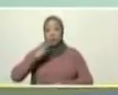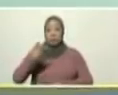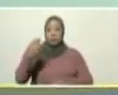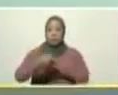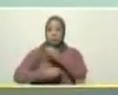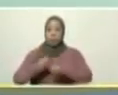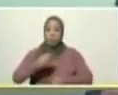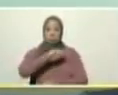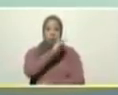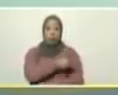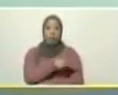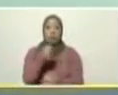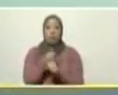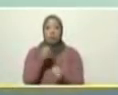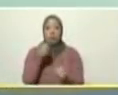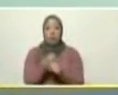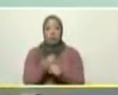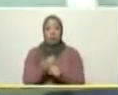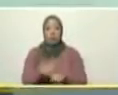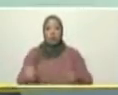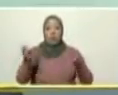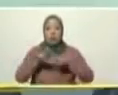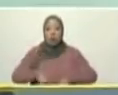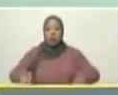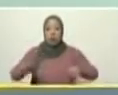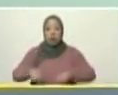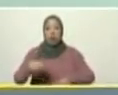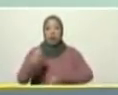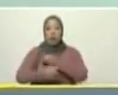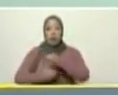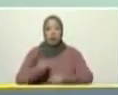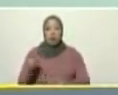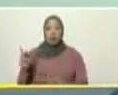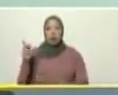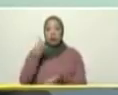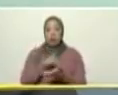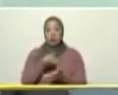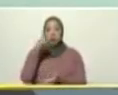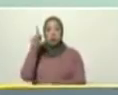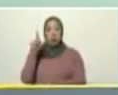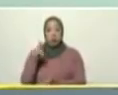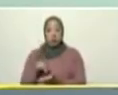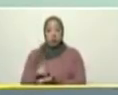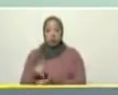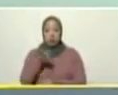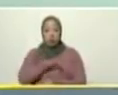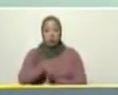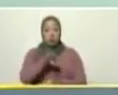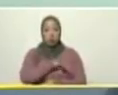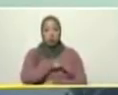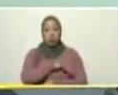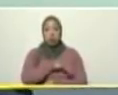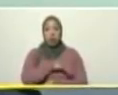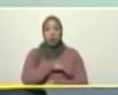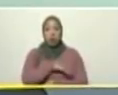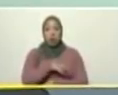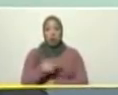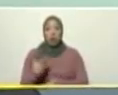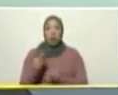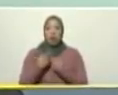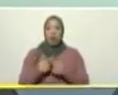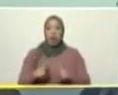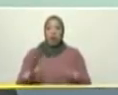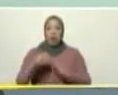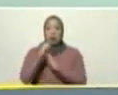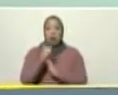con coraje, con muchas dificultades, enfrentando un bipartidismo donde la parte socialista muchas veces no es sino la parte